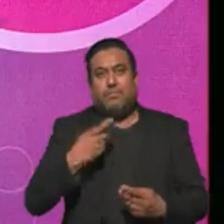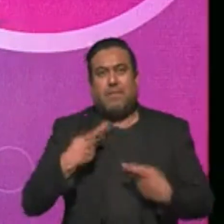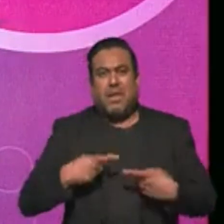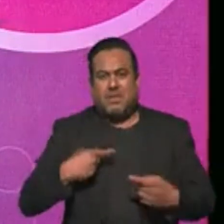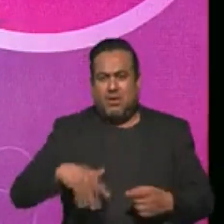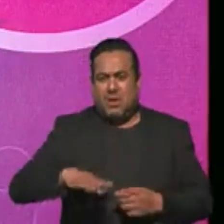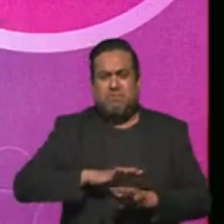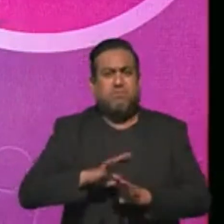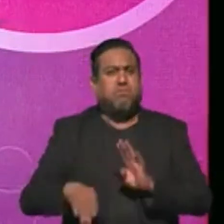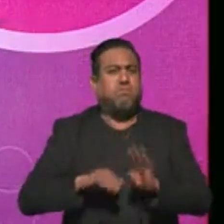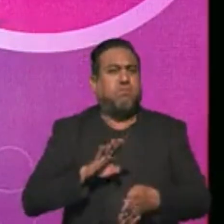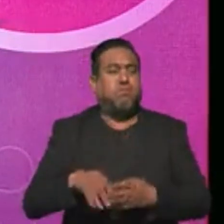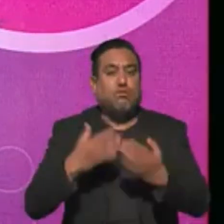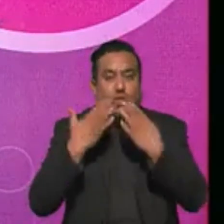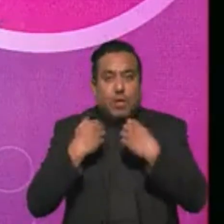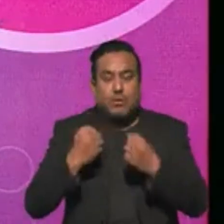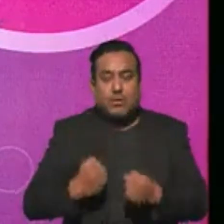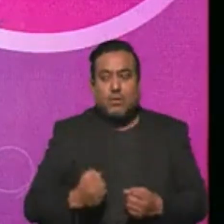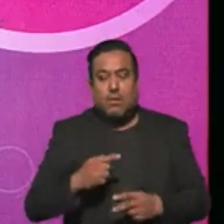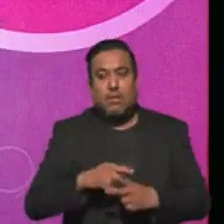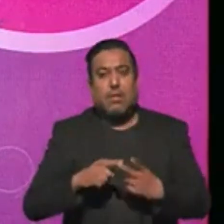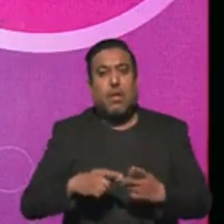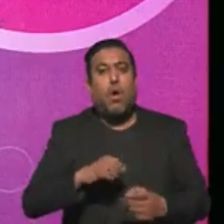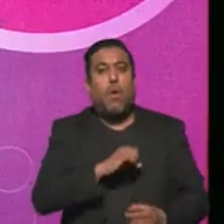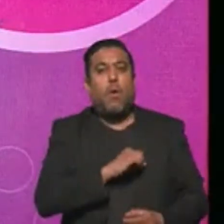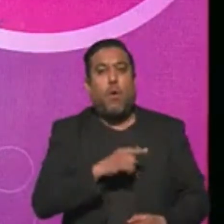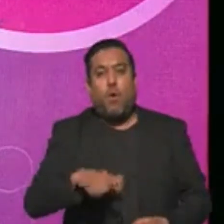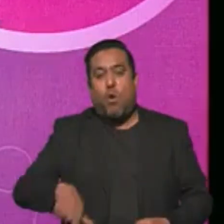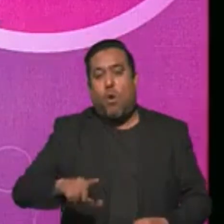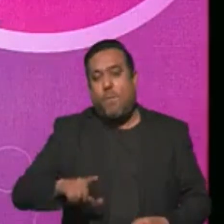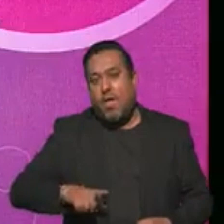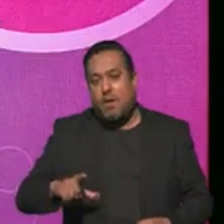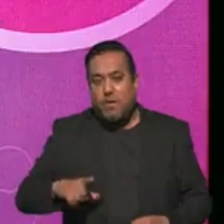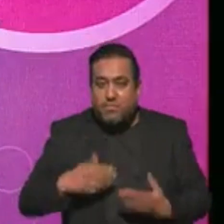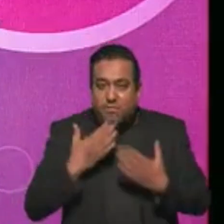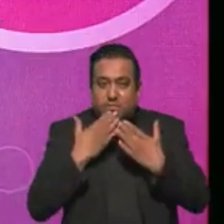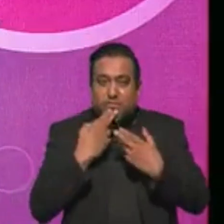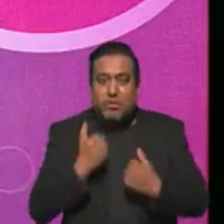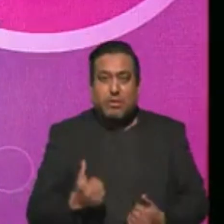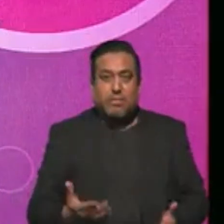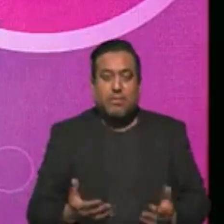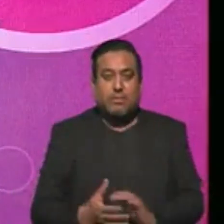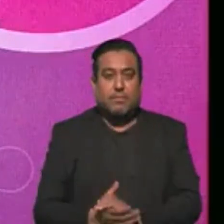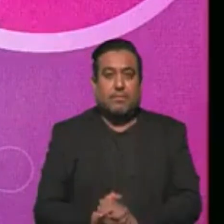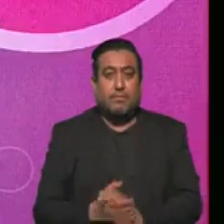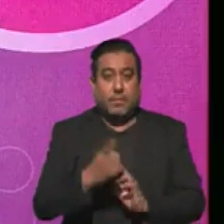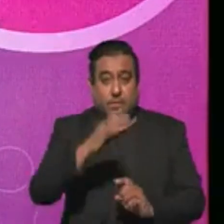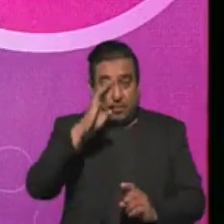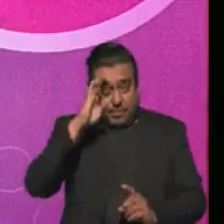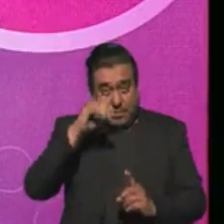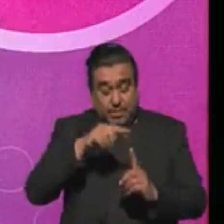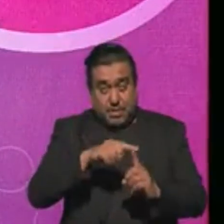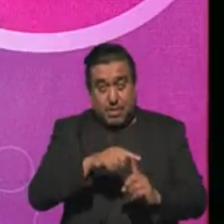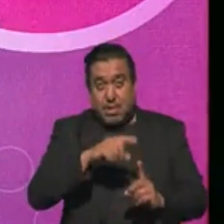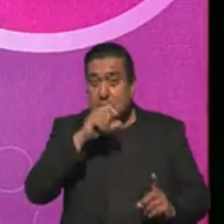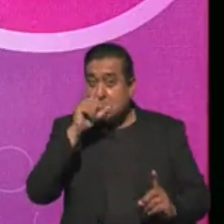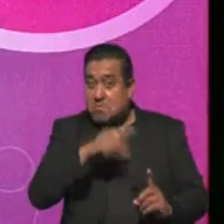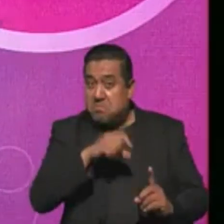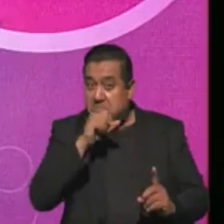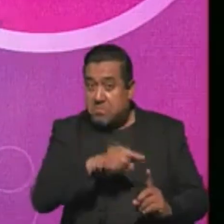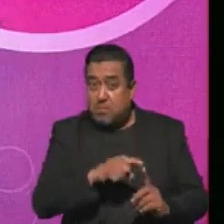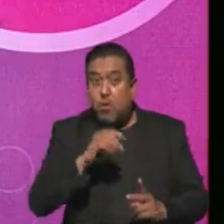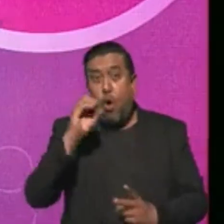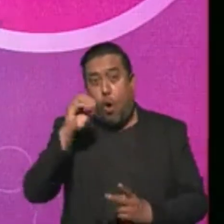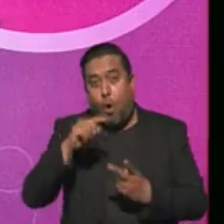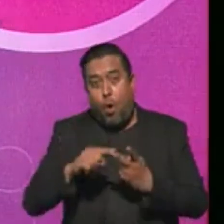mal gobierno tienen que acabar a hay de dos continuar con lo mismo o abrir